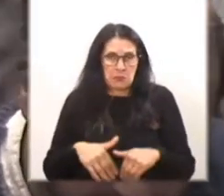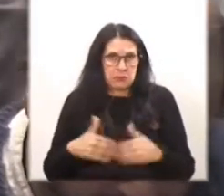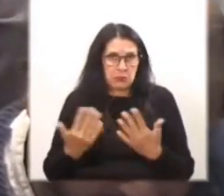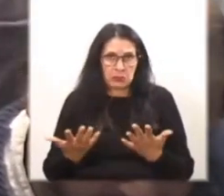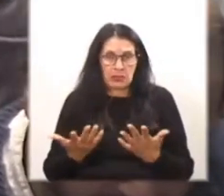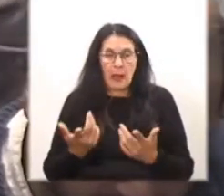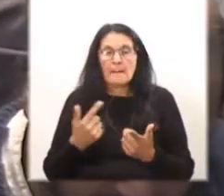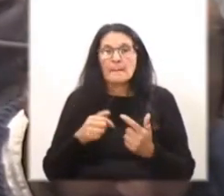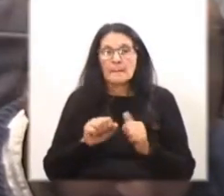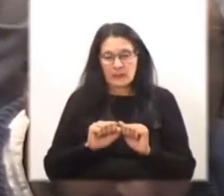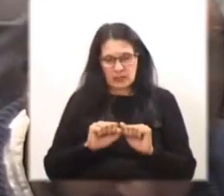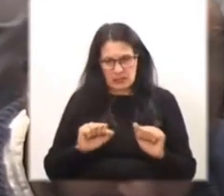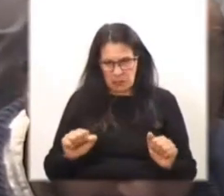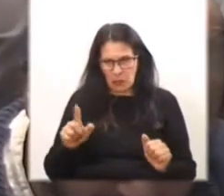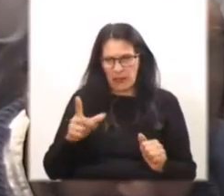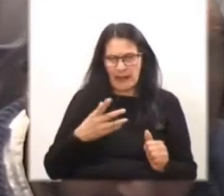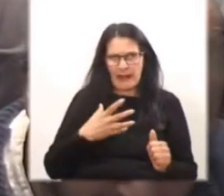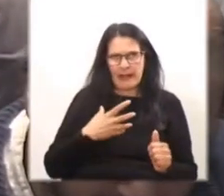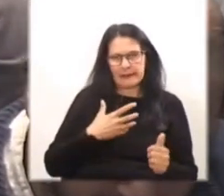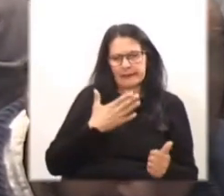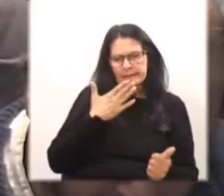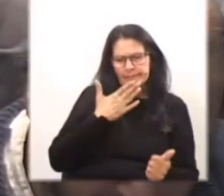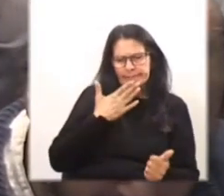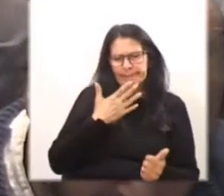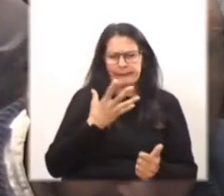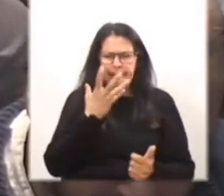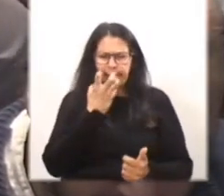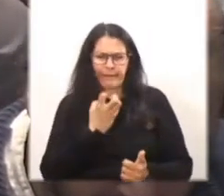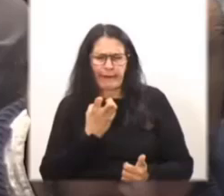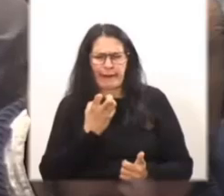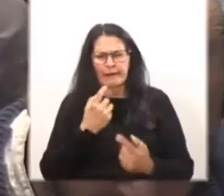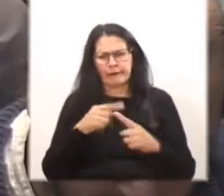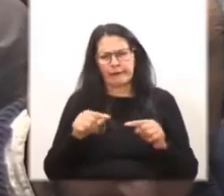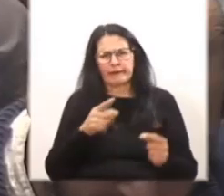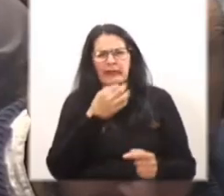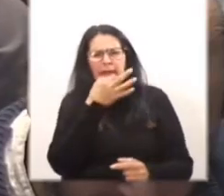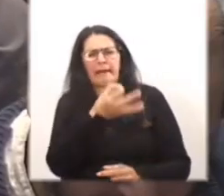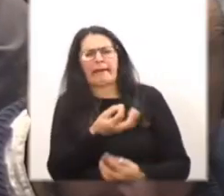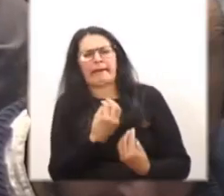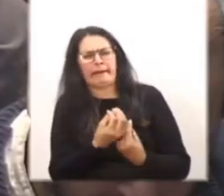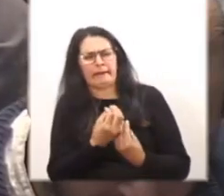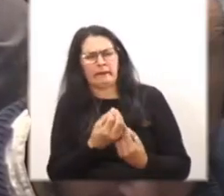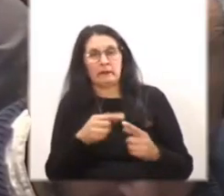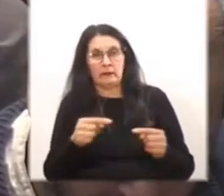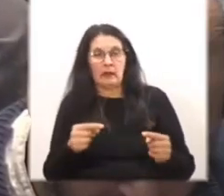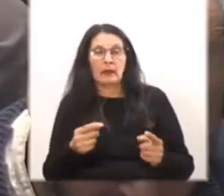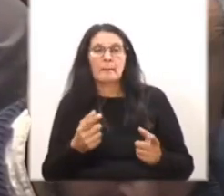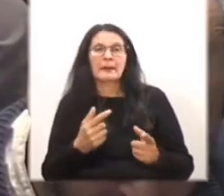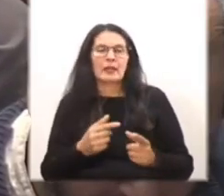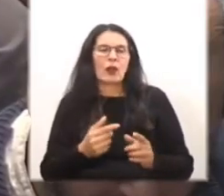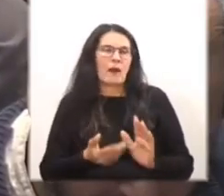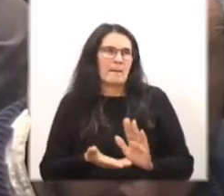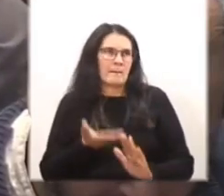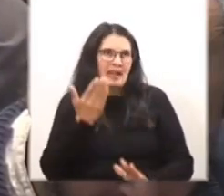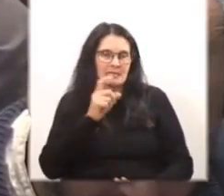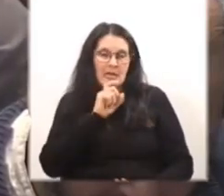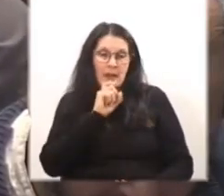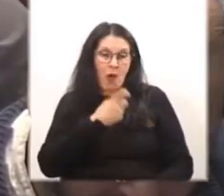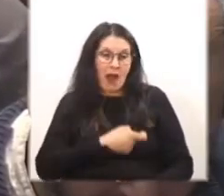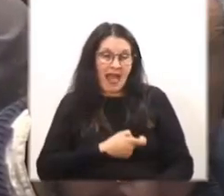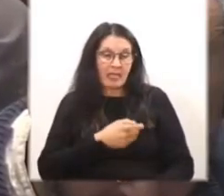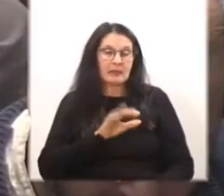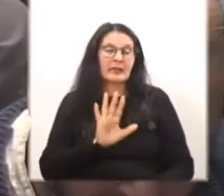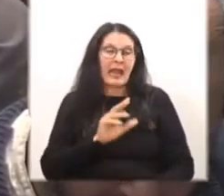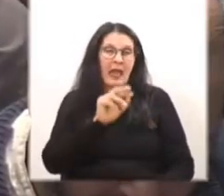se podrá indignar, se podrán enojar con lo que estoy diciendo, pero más indignado y más enojado está la